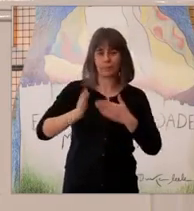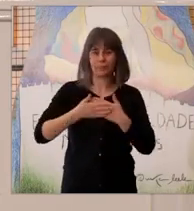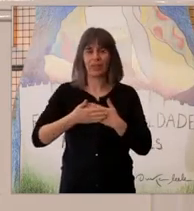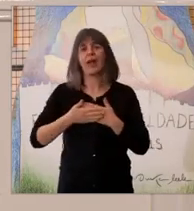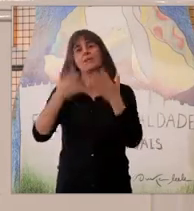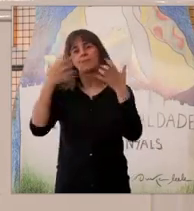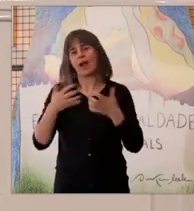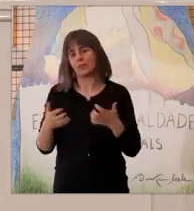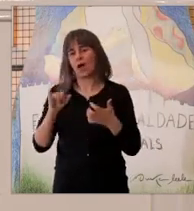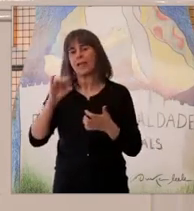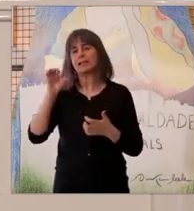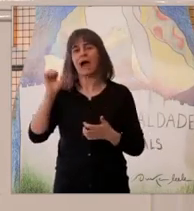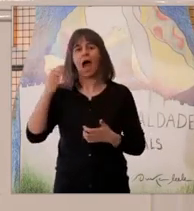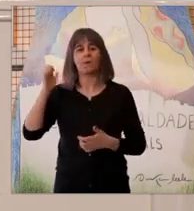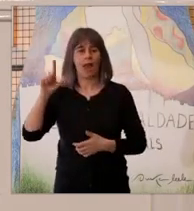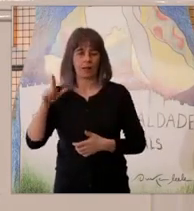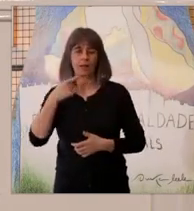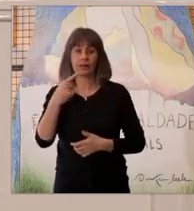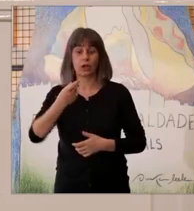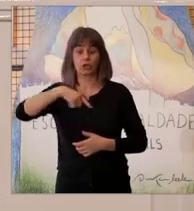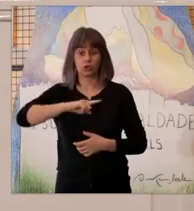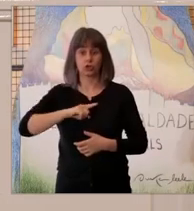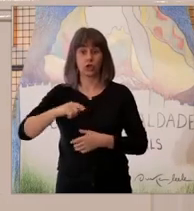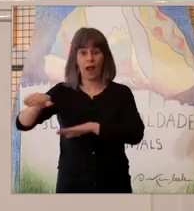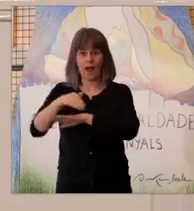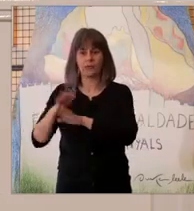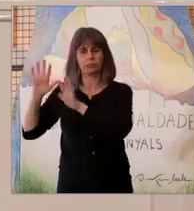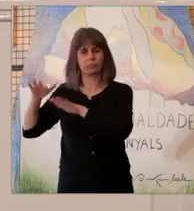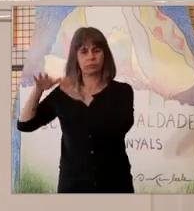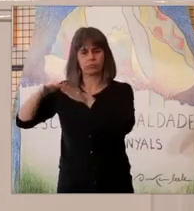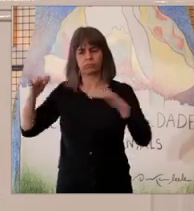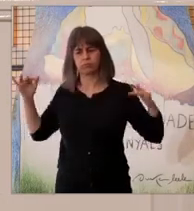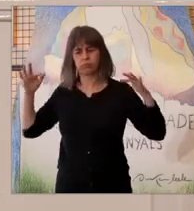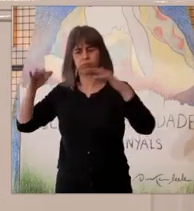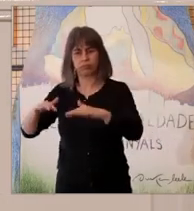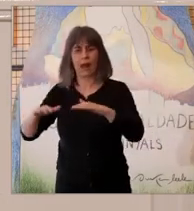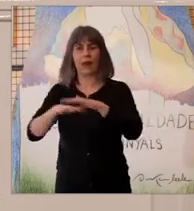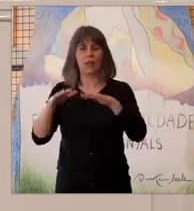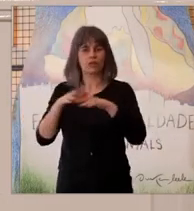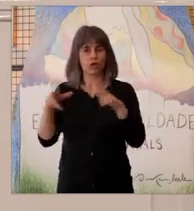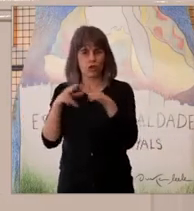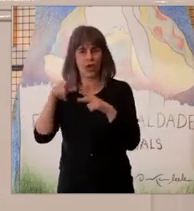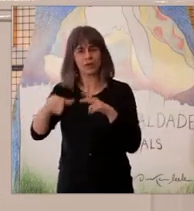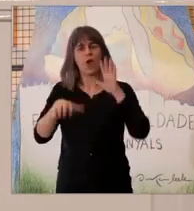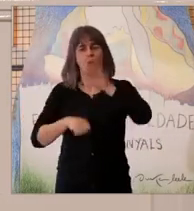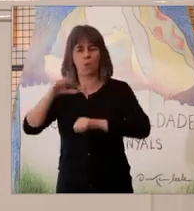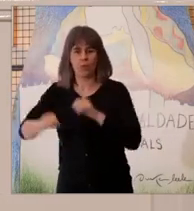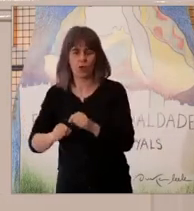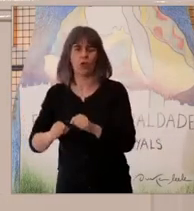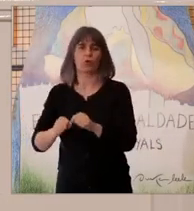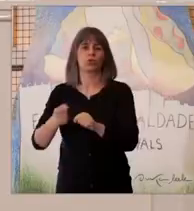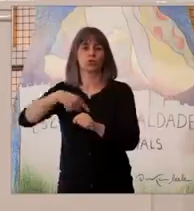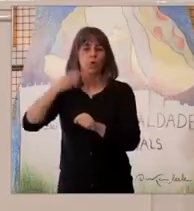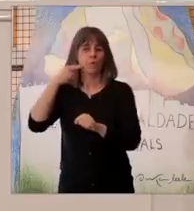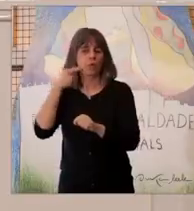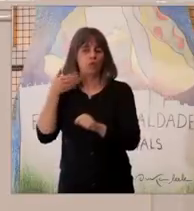Valdez que dice nuestra ocupación de las calles la toma de las redes sociales el asalto a nuestros propios miedos futuros y